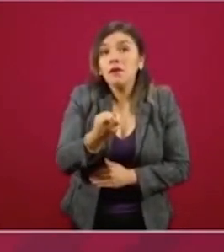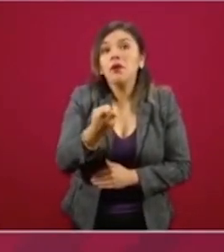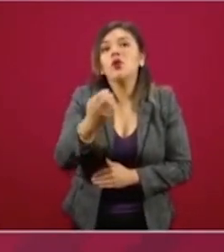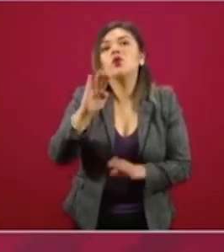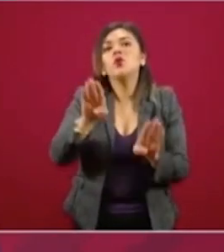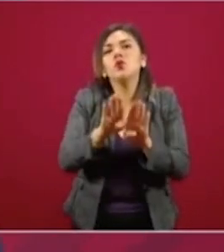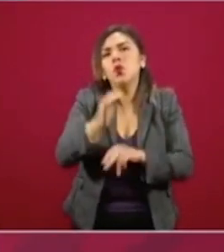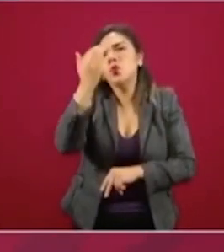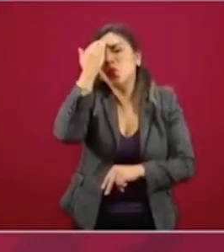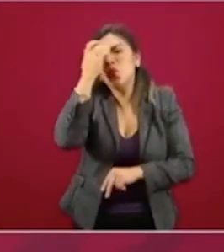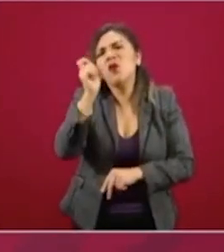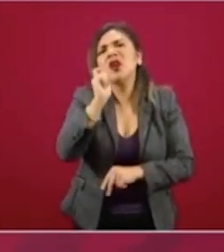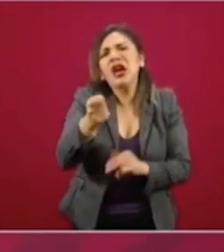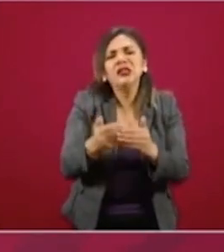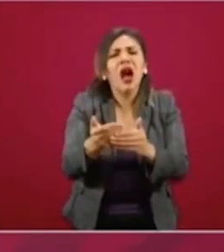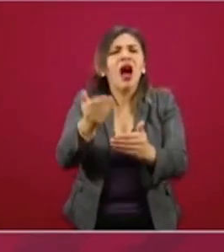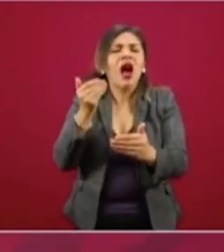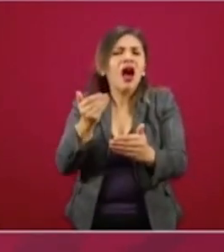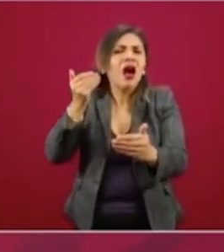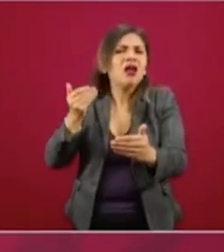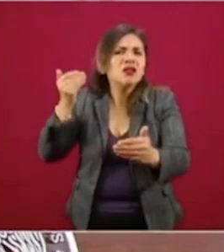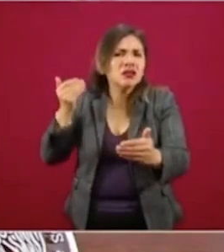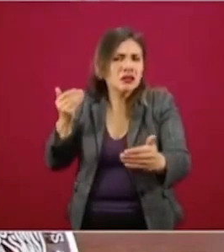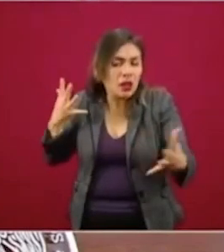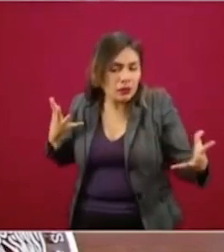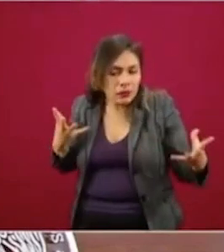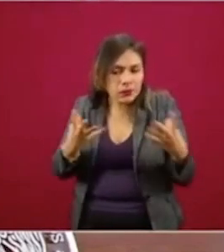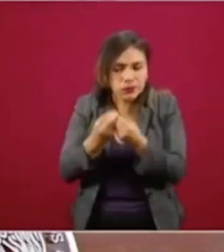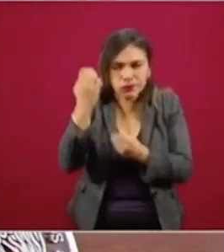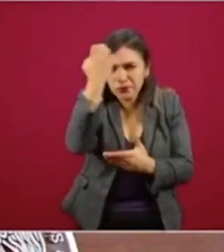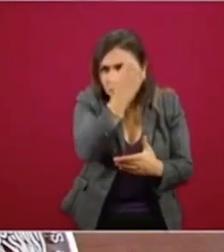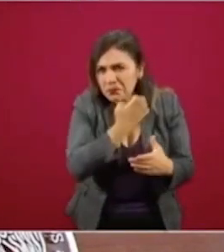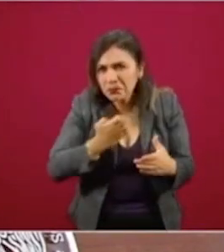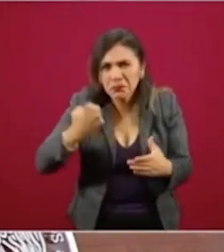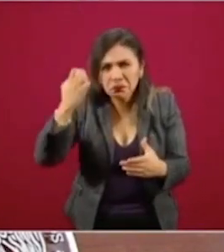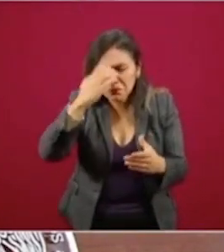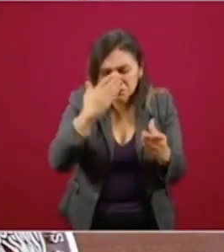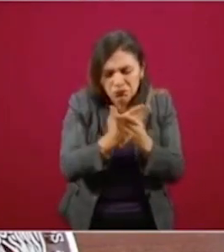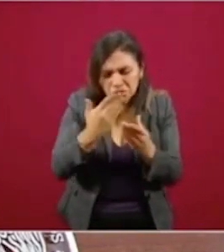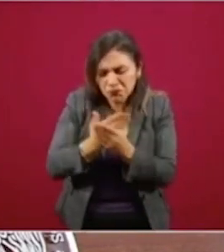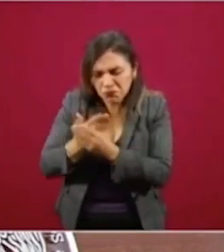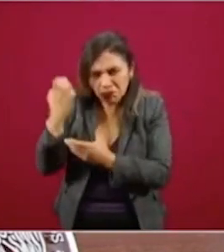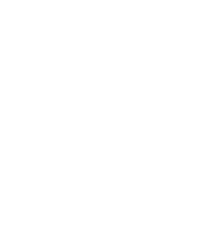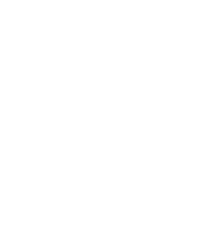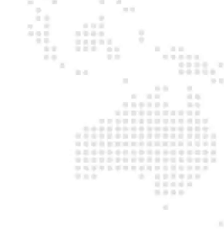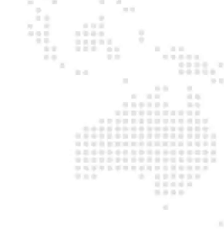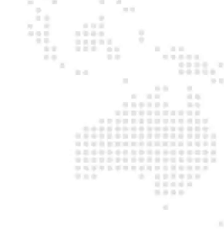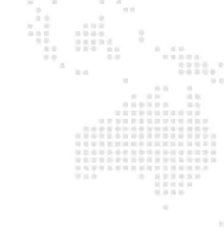conocer los antecedentes para tener todos los elementos.